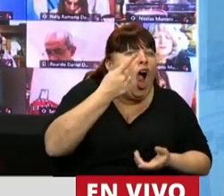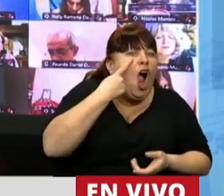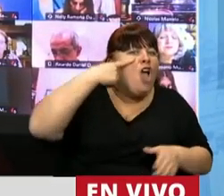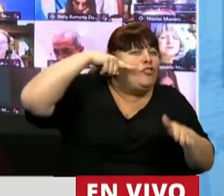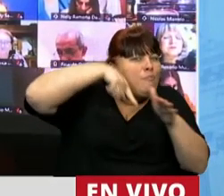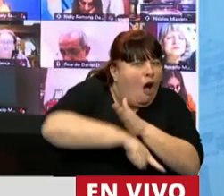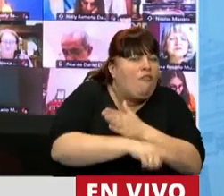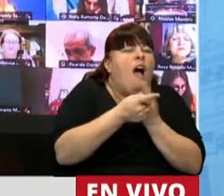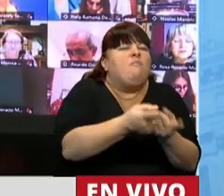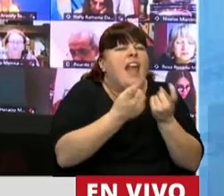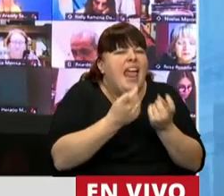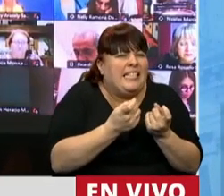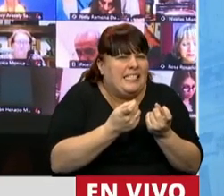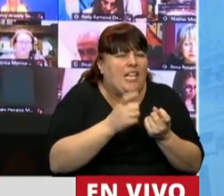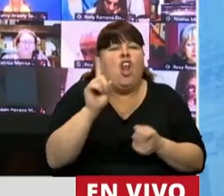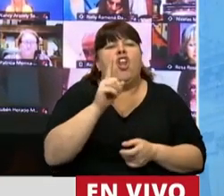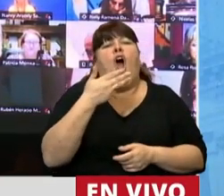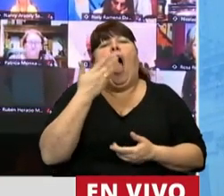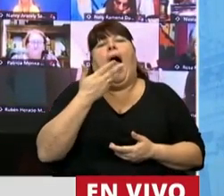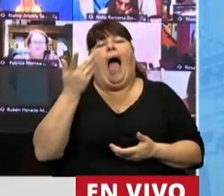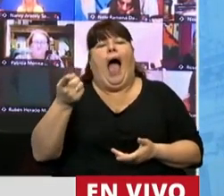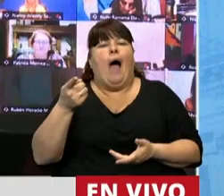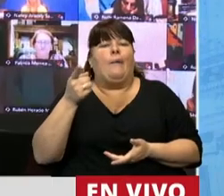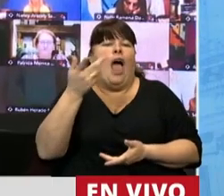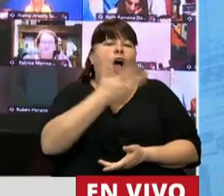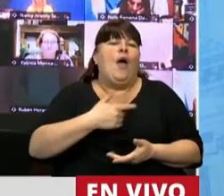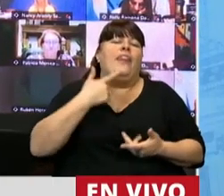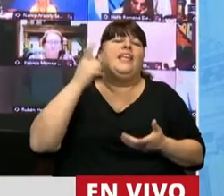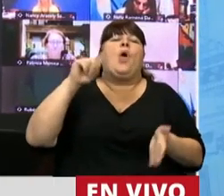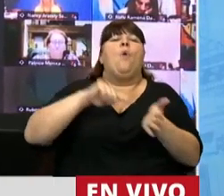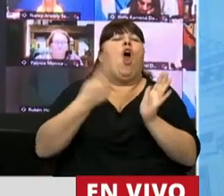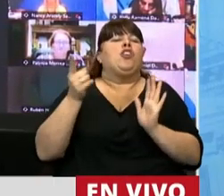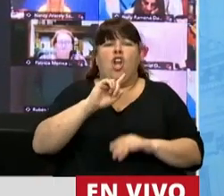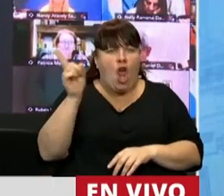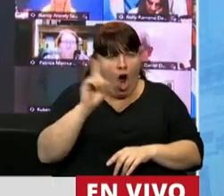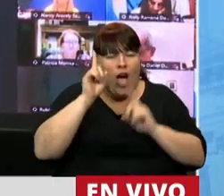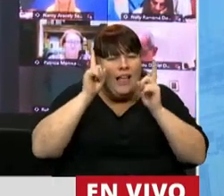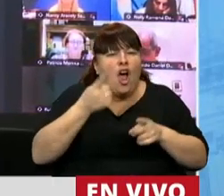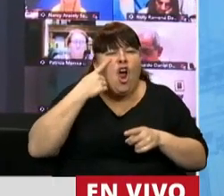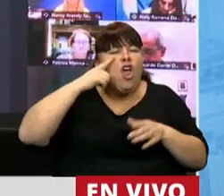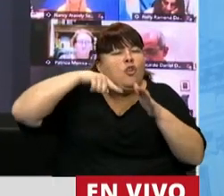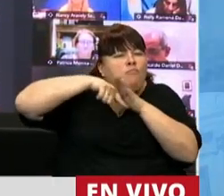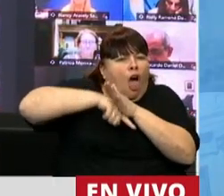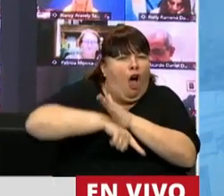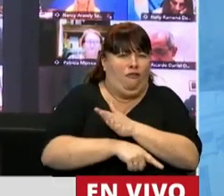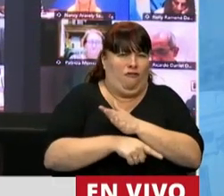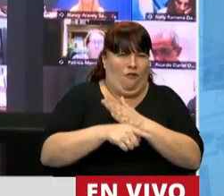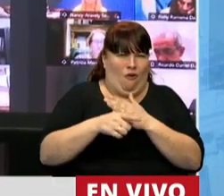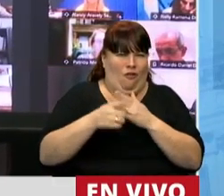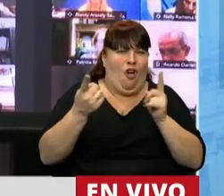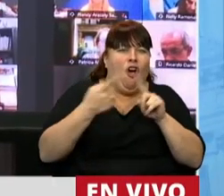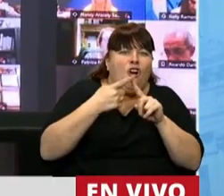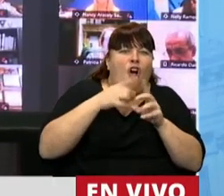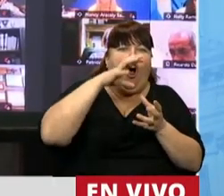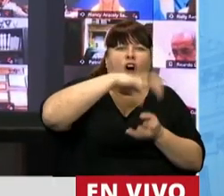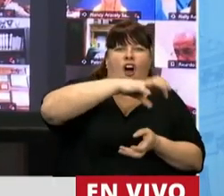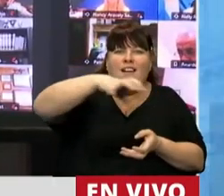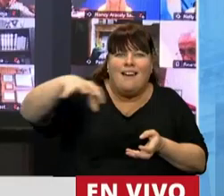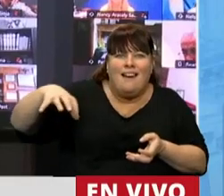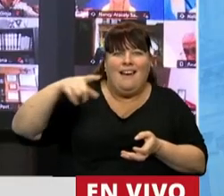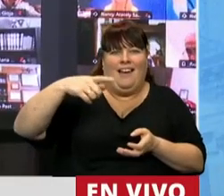conoce sus necesidades, no en la palabra que llevan los funcionarios a Buenos Aires, sino en la relación justamente con las